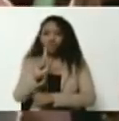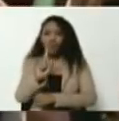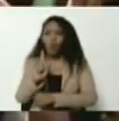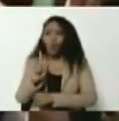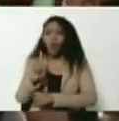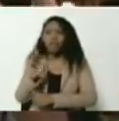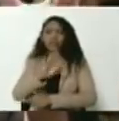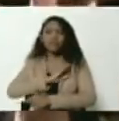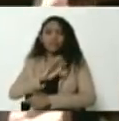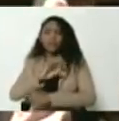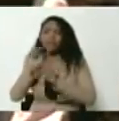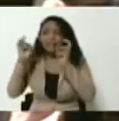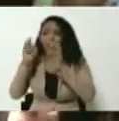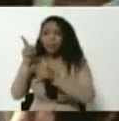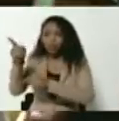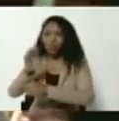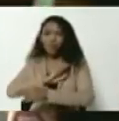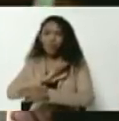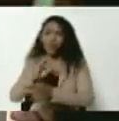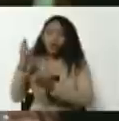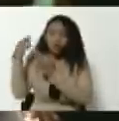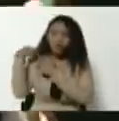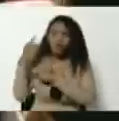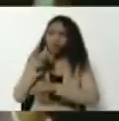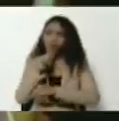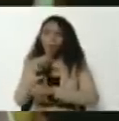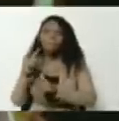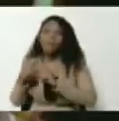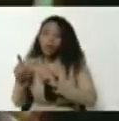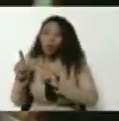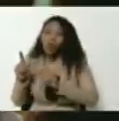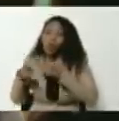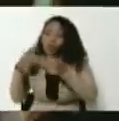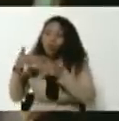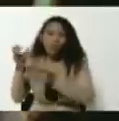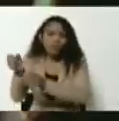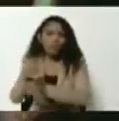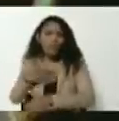la justicia, pero digo, en términos políticos, ¿se puede esperar